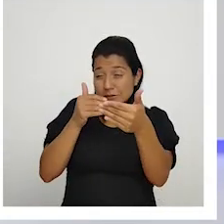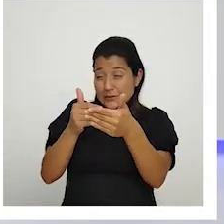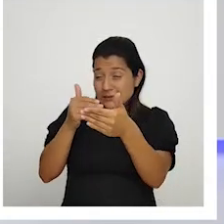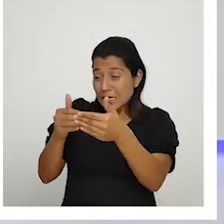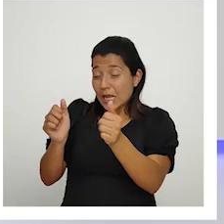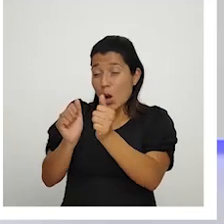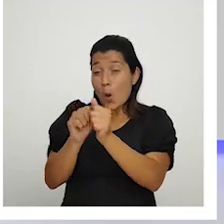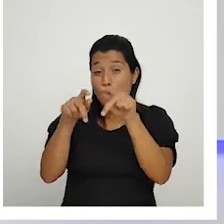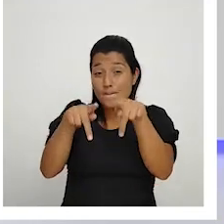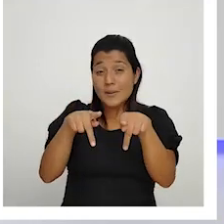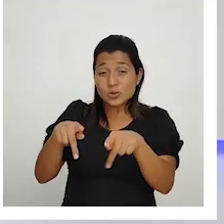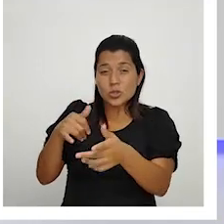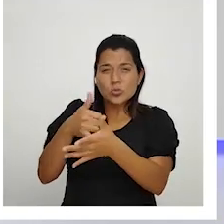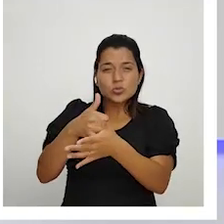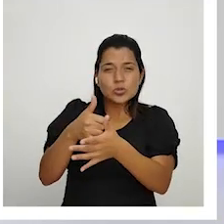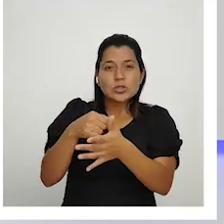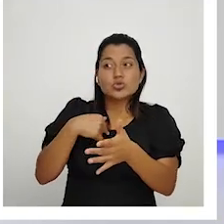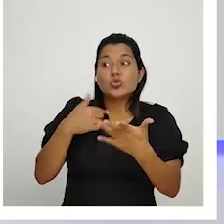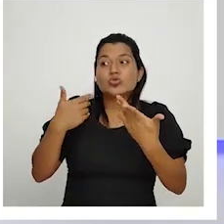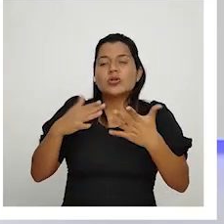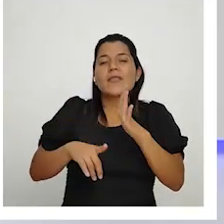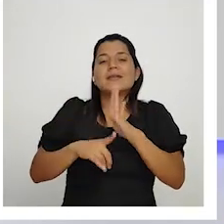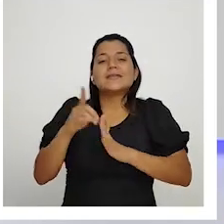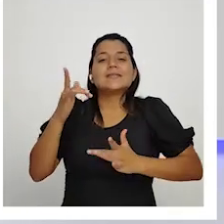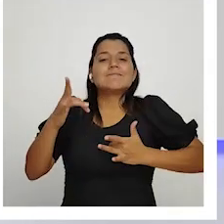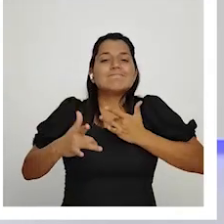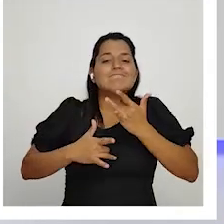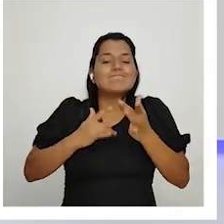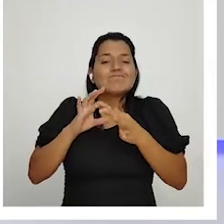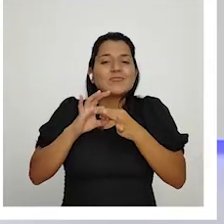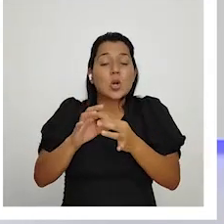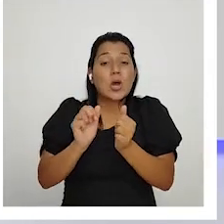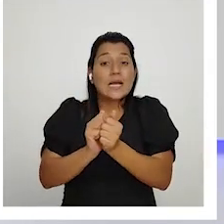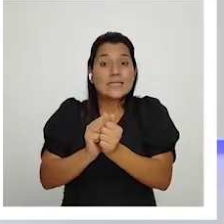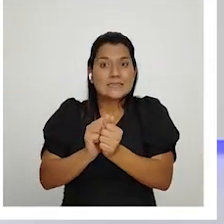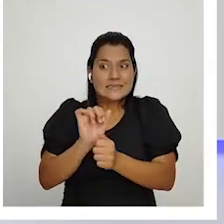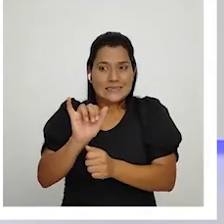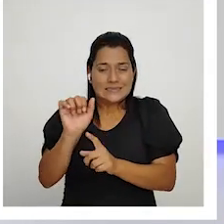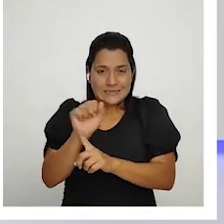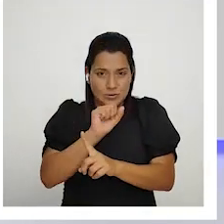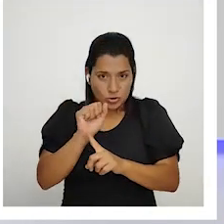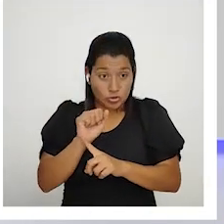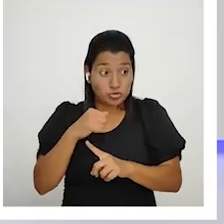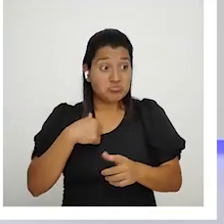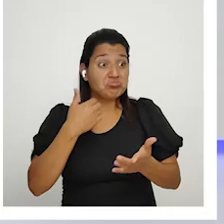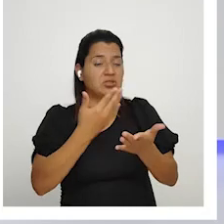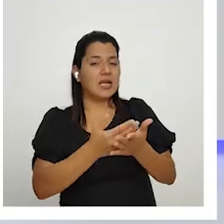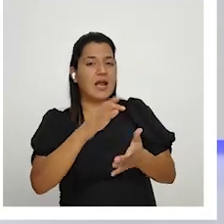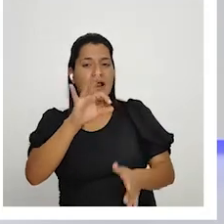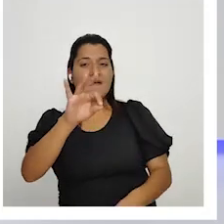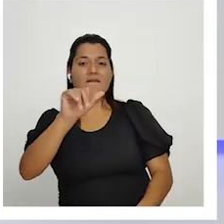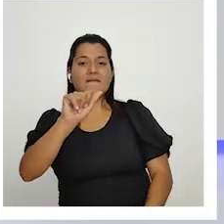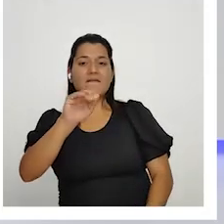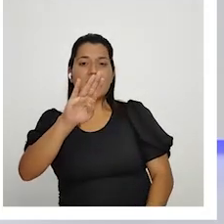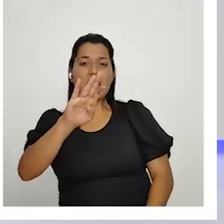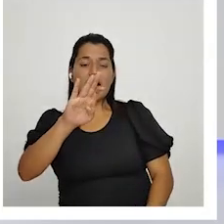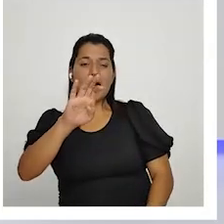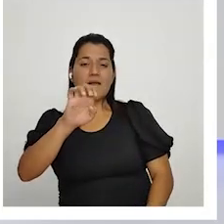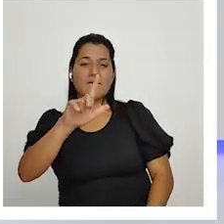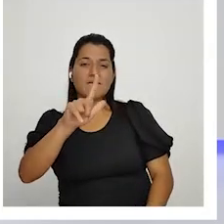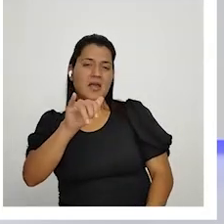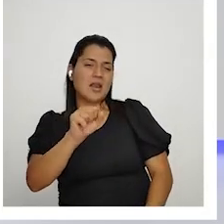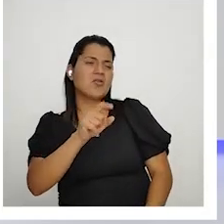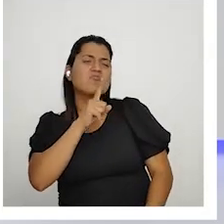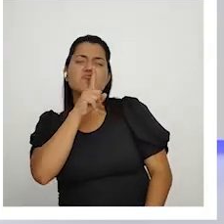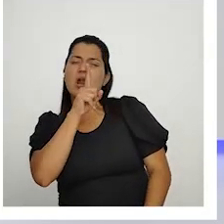en ese sentido ya me tenía como muy sensibilizada ante esa realidad. Llegar a las favelas en realidad no me fue muy distante